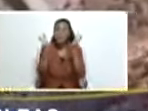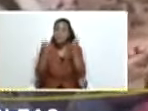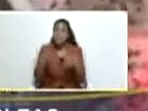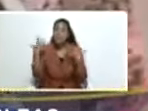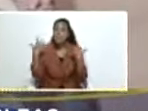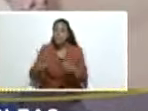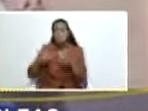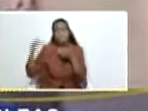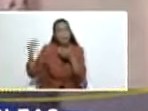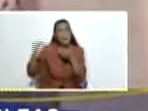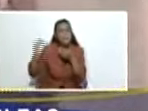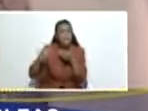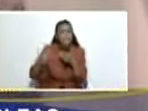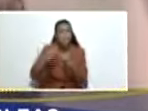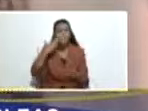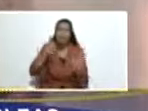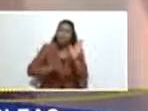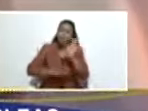presidente.